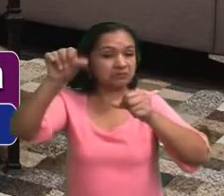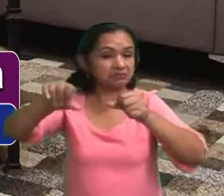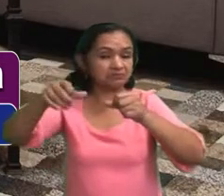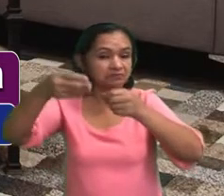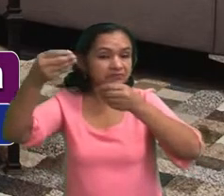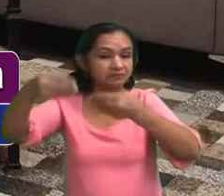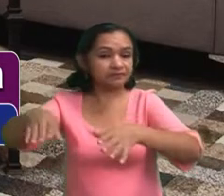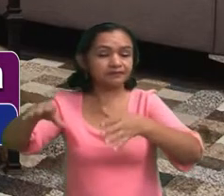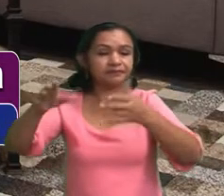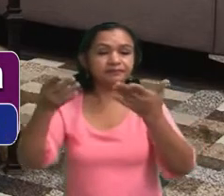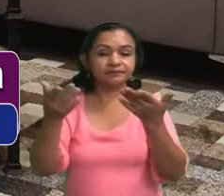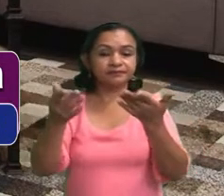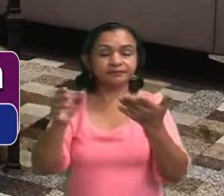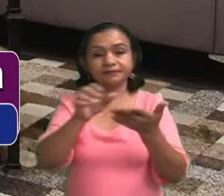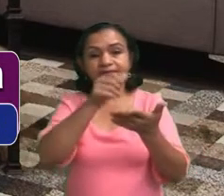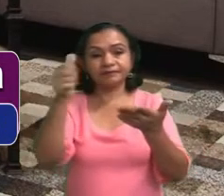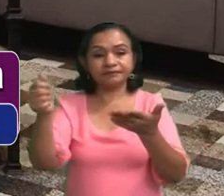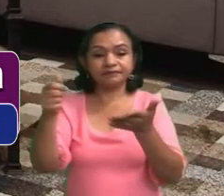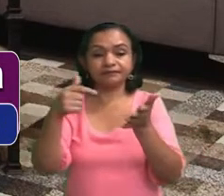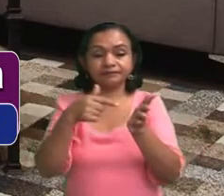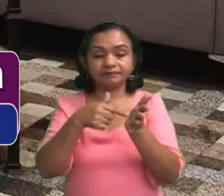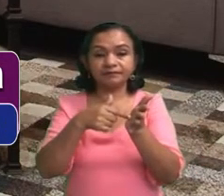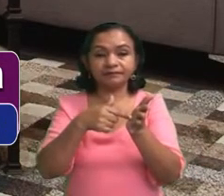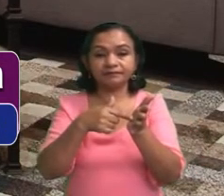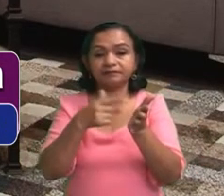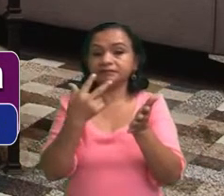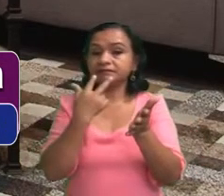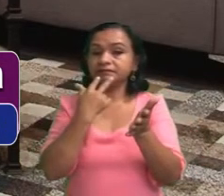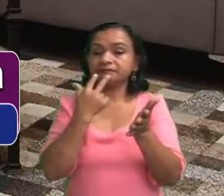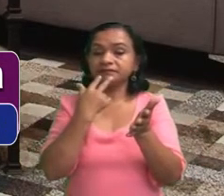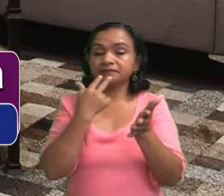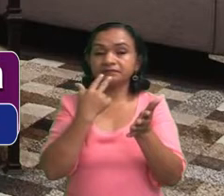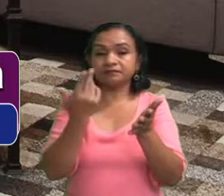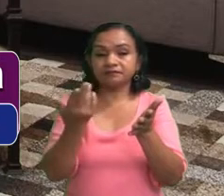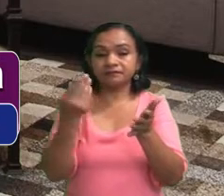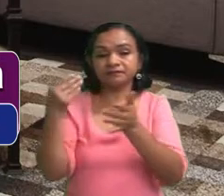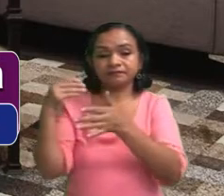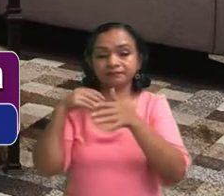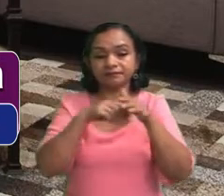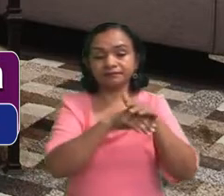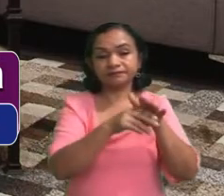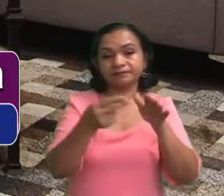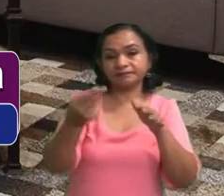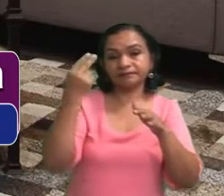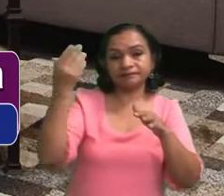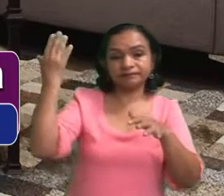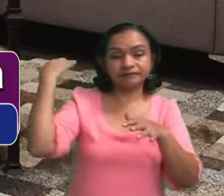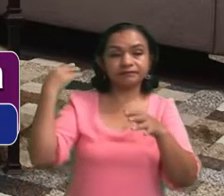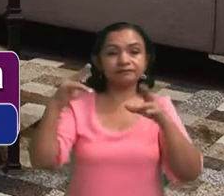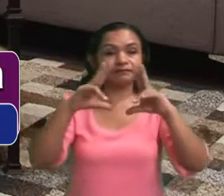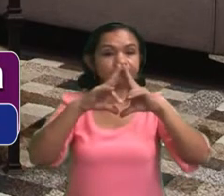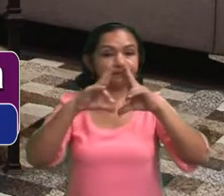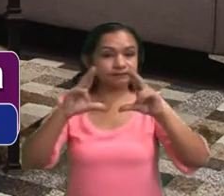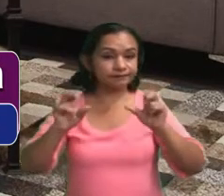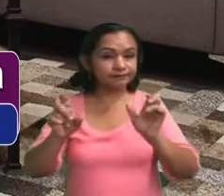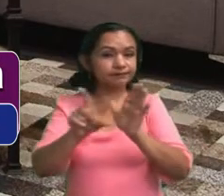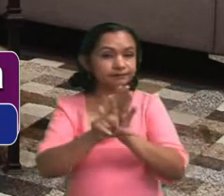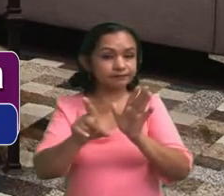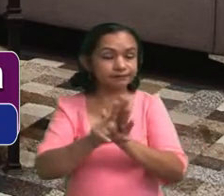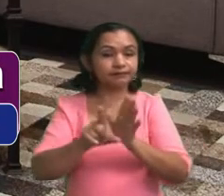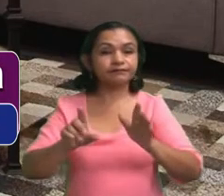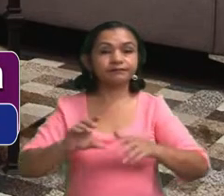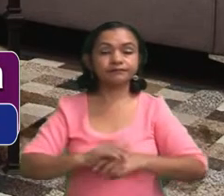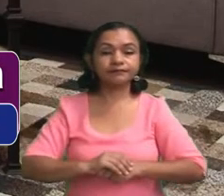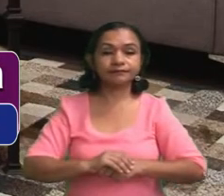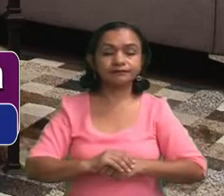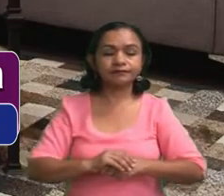históricas, y otras, lógicamente, que al no estar vigentes también son parte de la historia legislativa de este país.